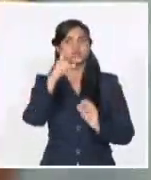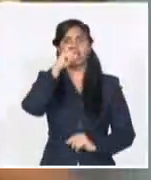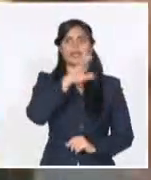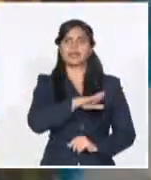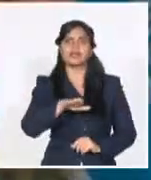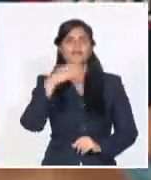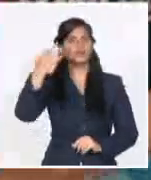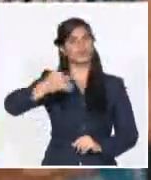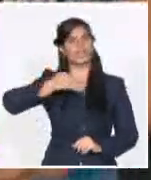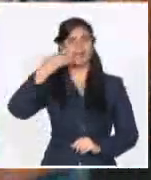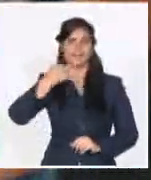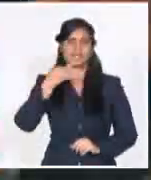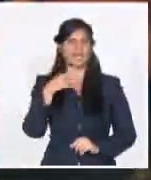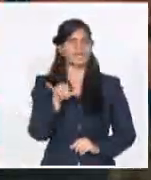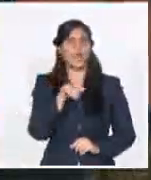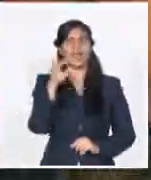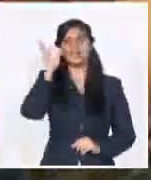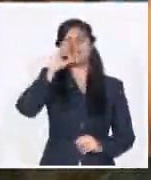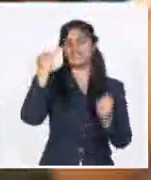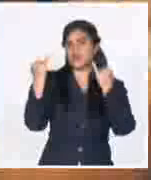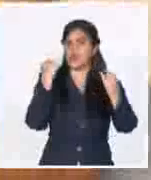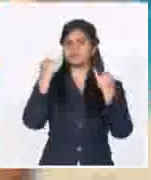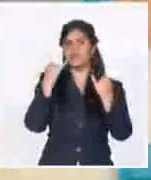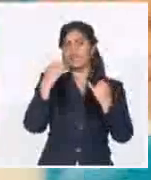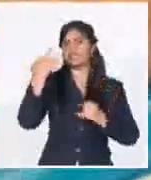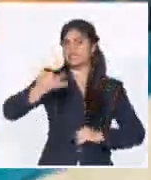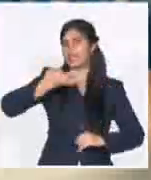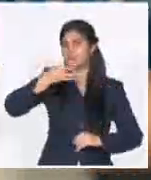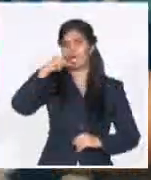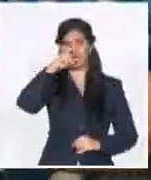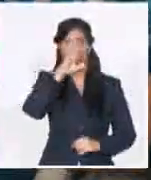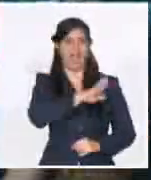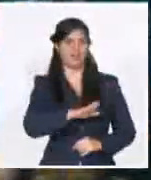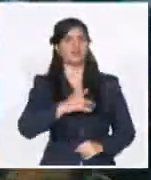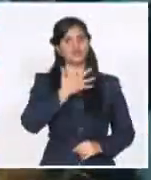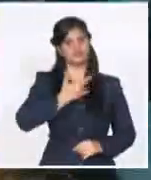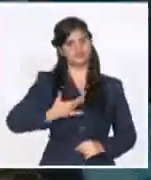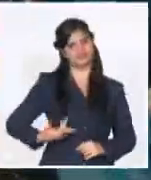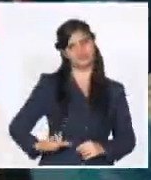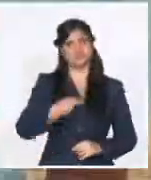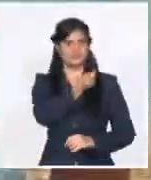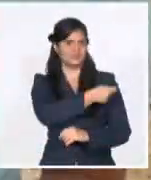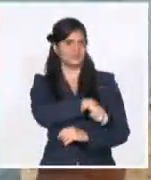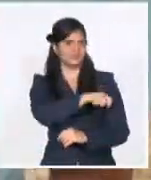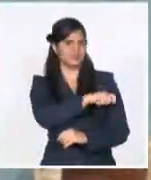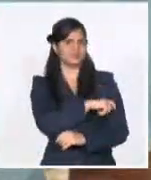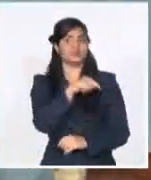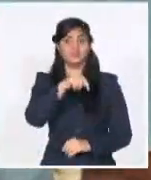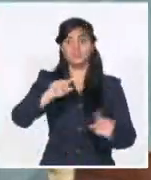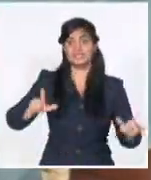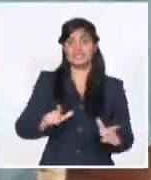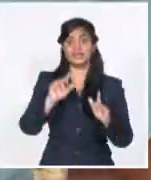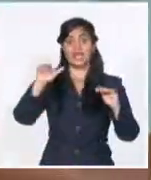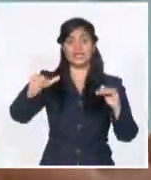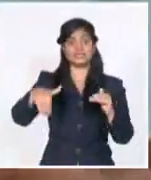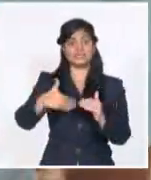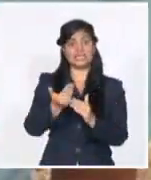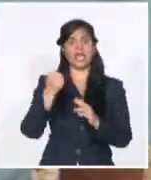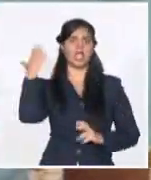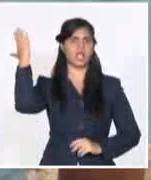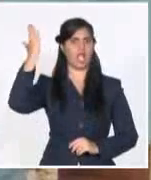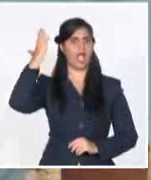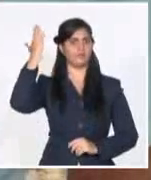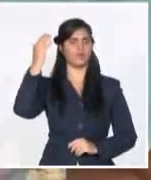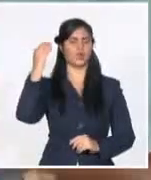educación ambiental. Entonces, es un circuito que proponemos hoy, celebrando el Día contra el Cambio Climático, pero en realidad es